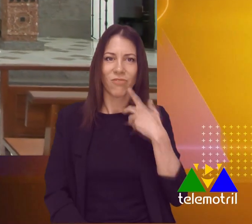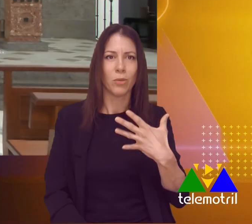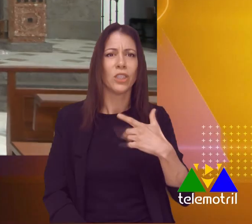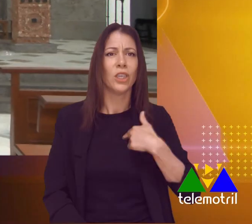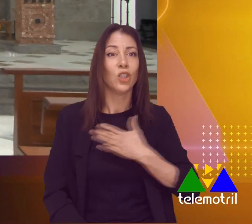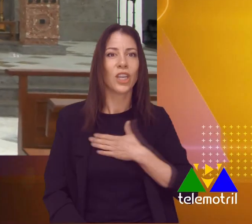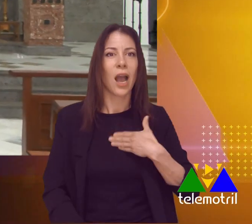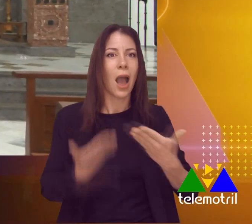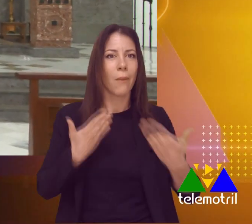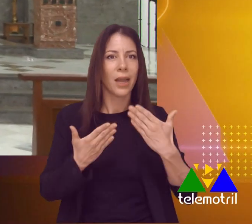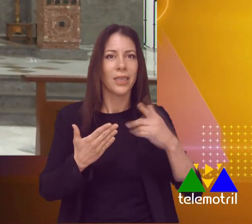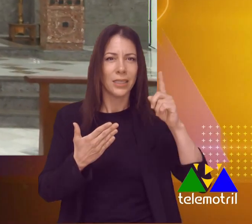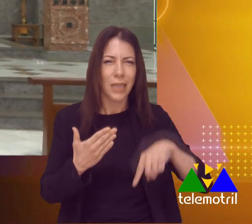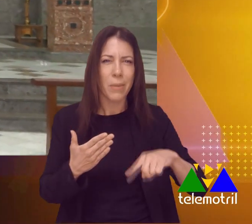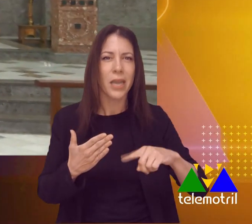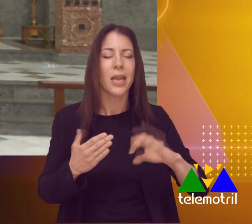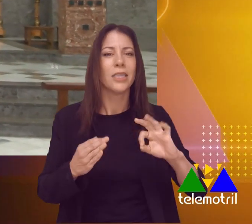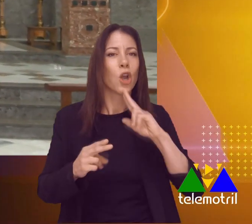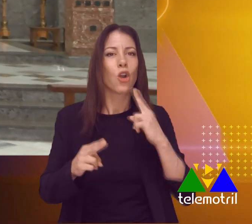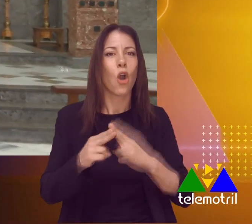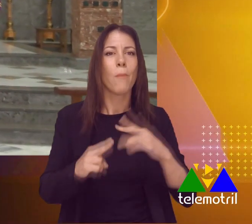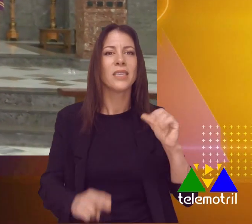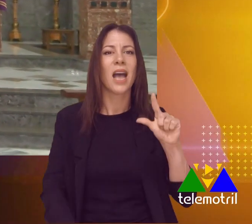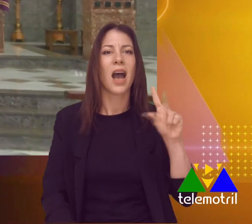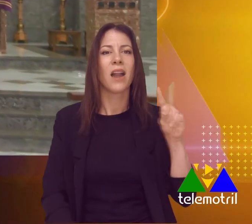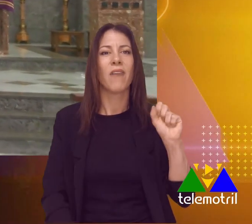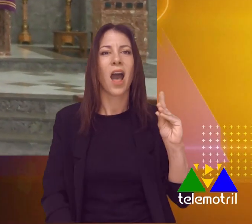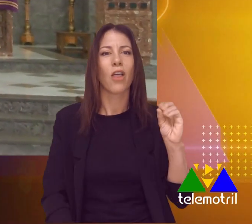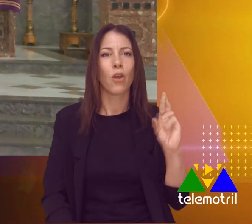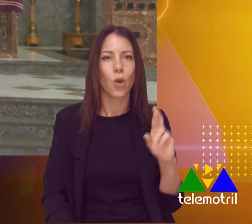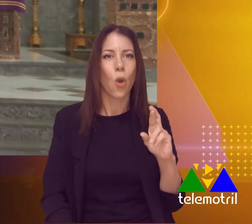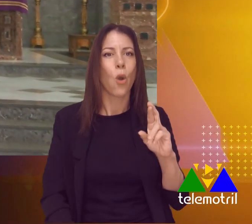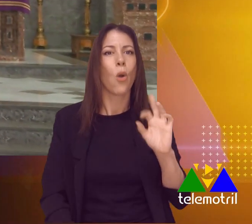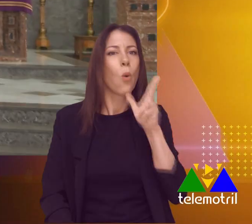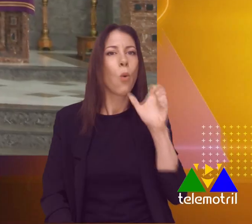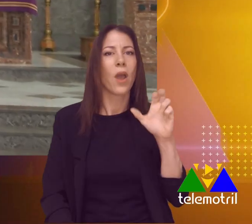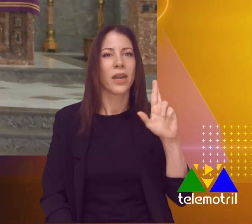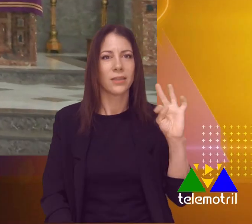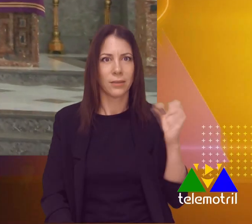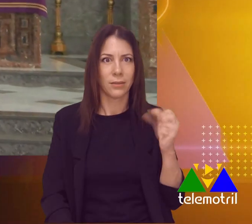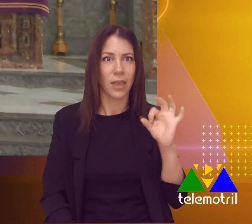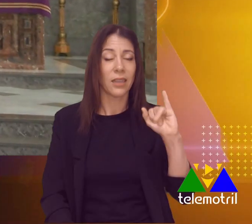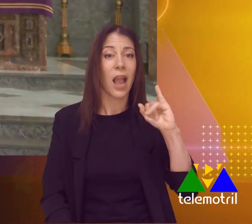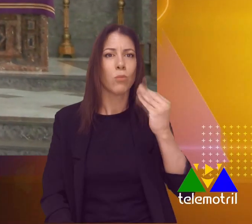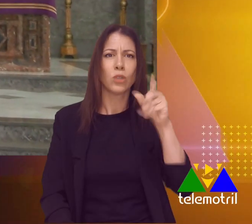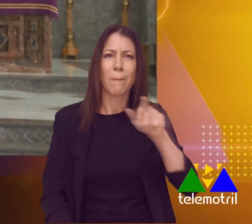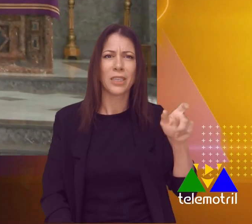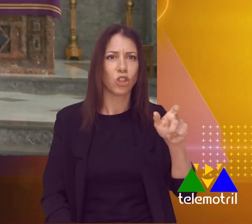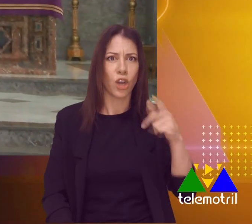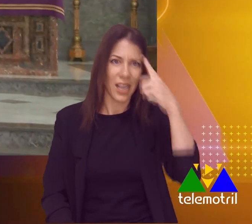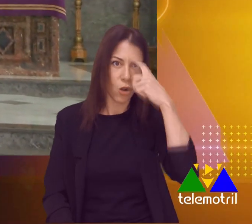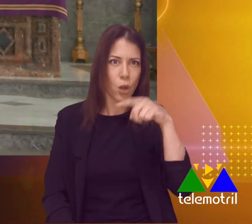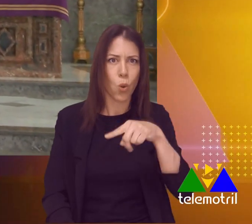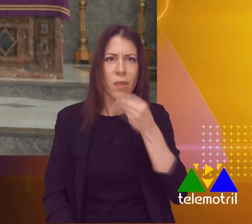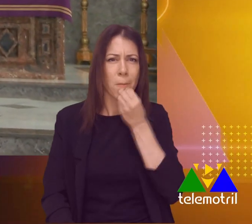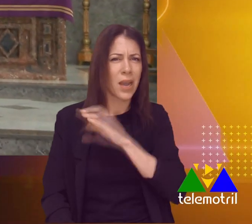hablaremos un poquito más de don Salvador Huerta, porque todavía hay mucha gente que le mantiene, por supuesto, el recuerdo de magnífica persona, ¿no? que